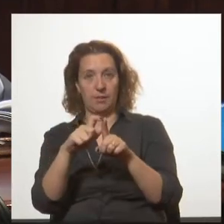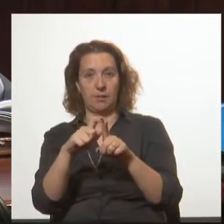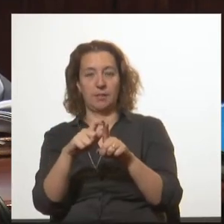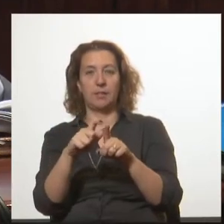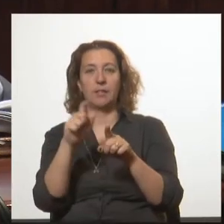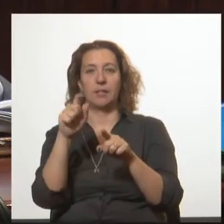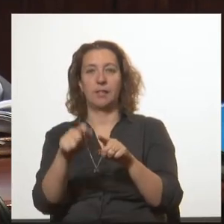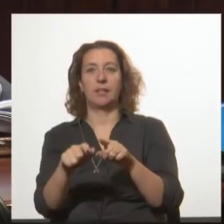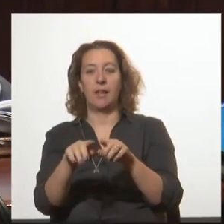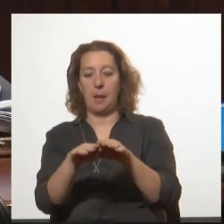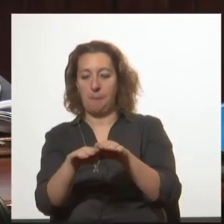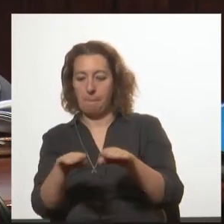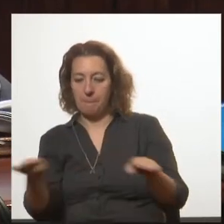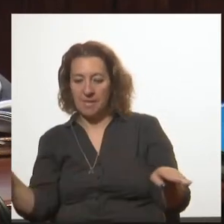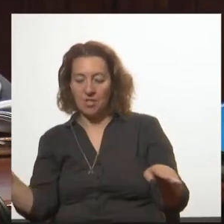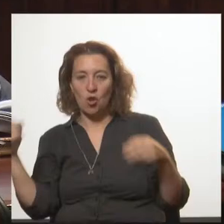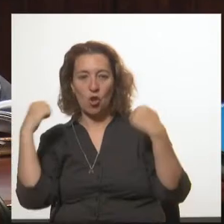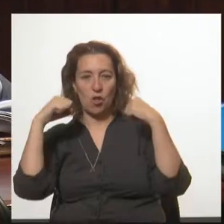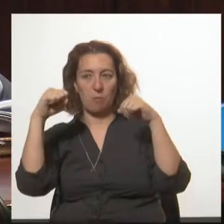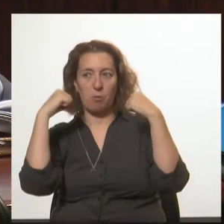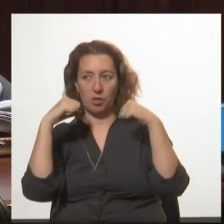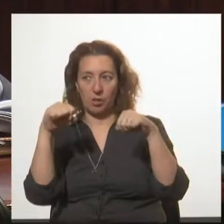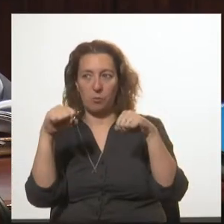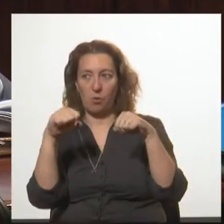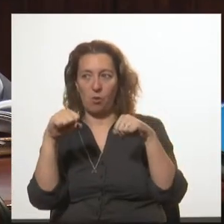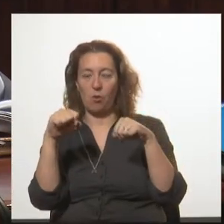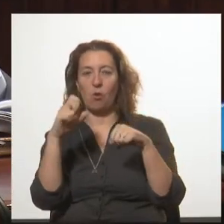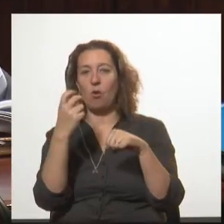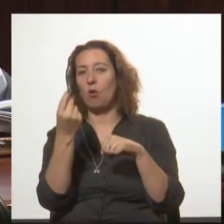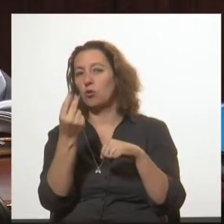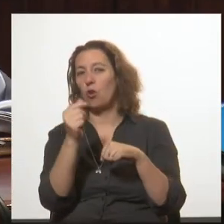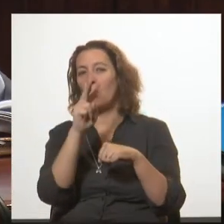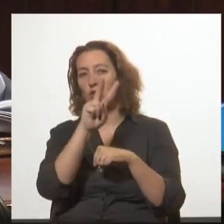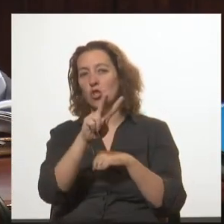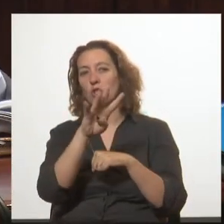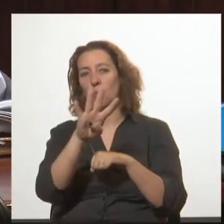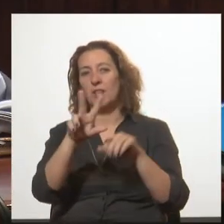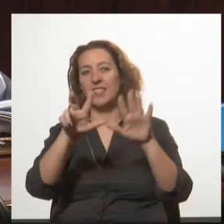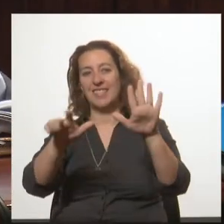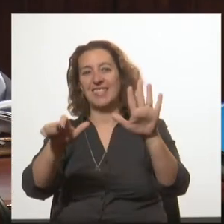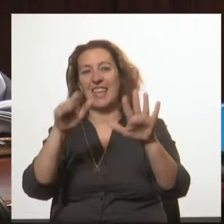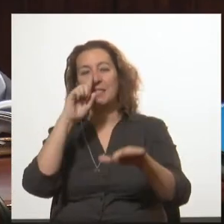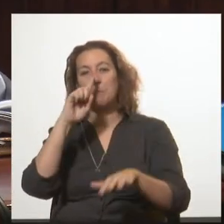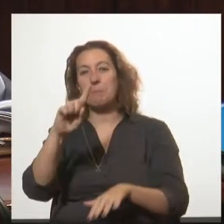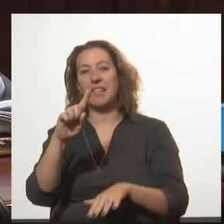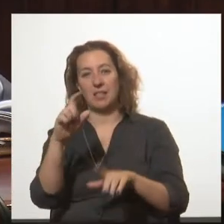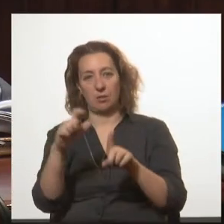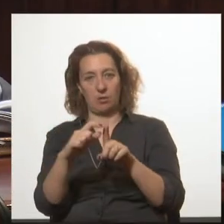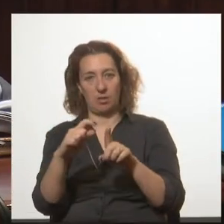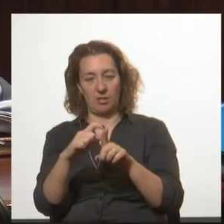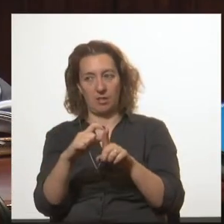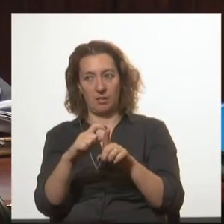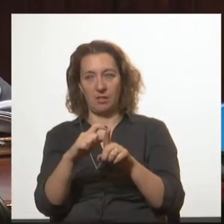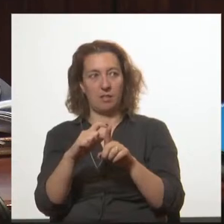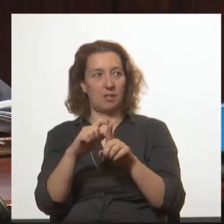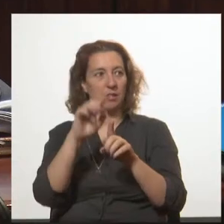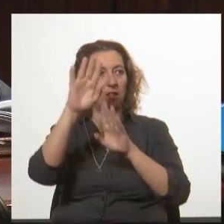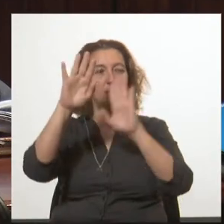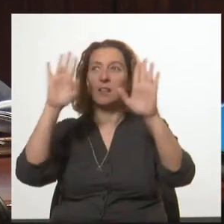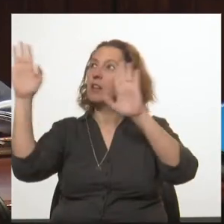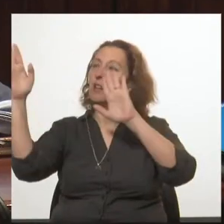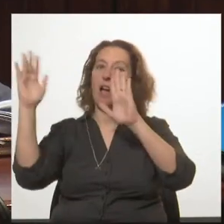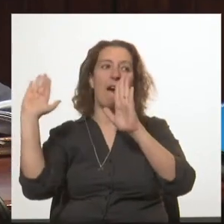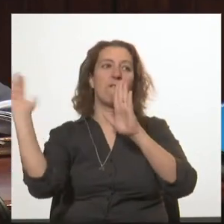el piso deportivo del complejo complejo costó 246 mil dólares y la señalética exterior e